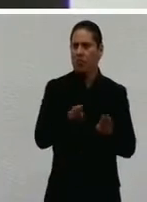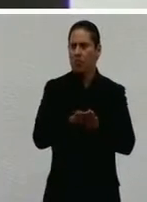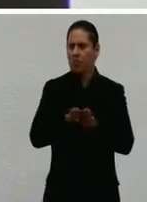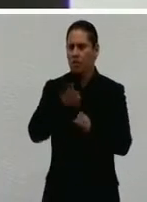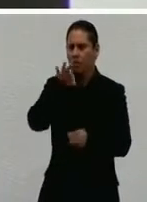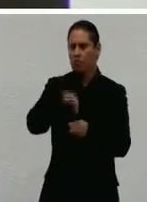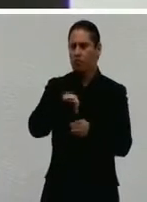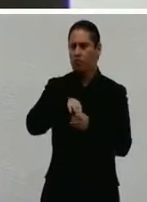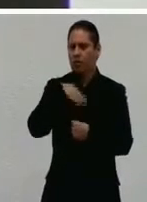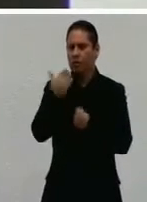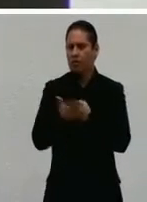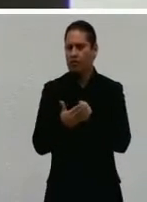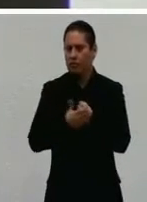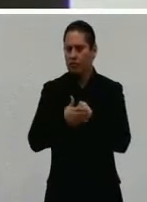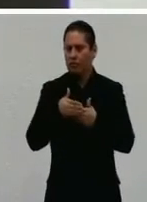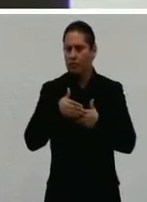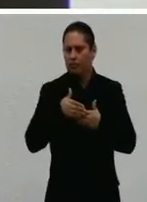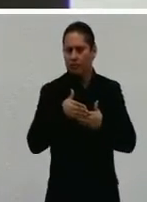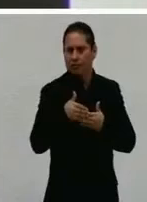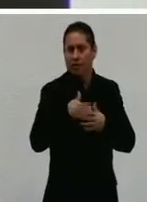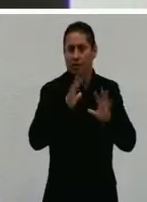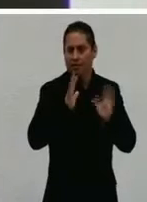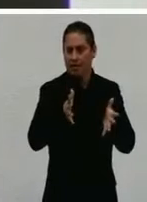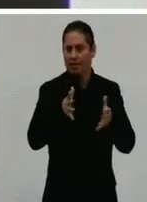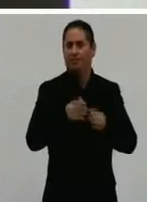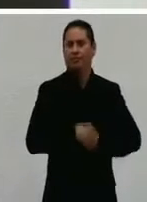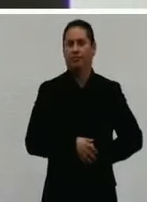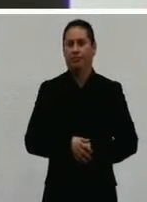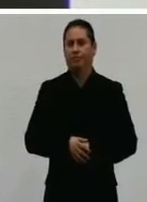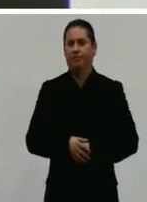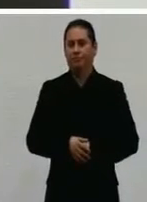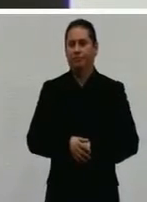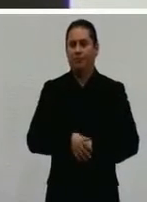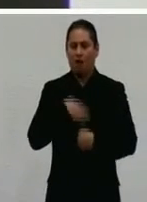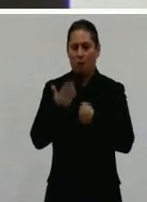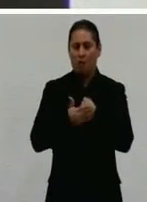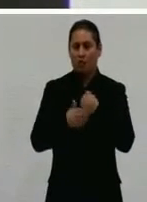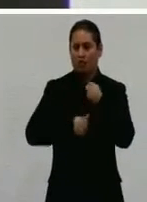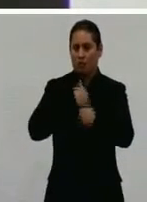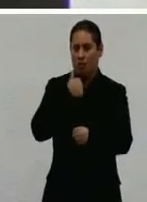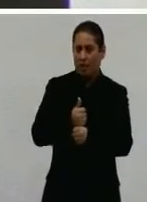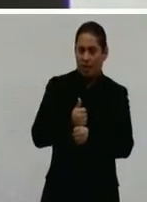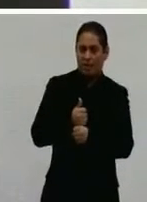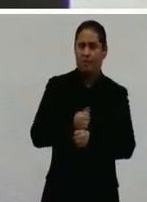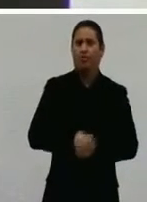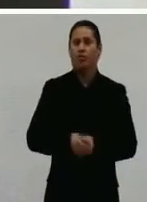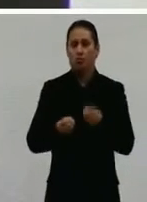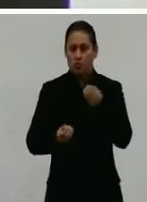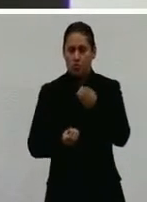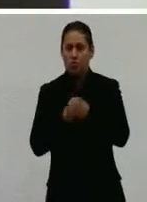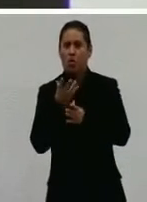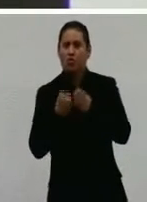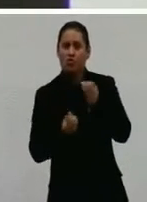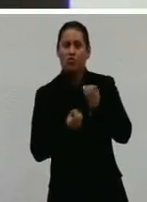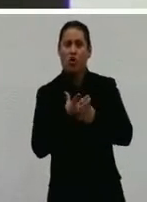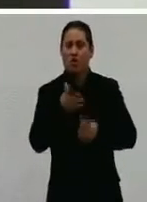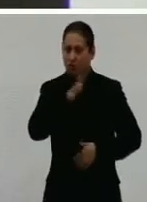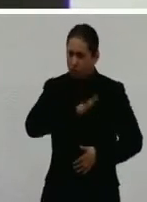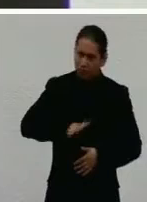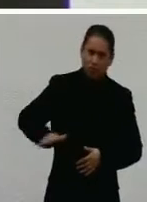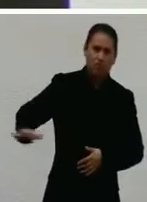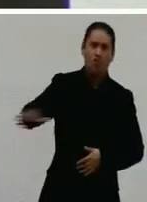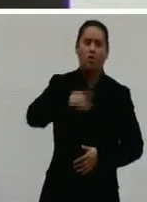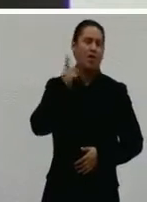electoral que oficialmente ya comenzó y que para el próximo año se estarán renovando la mayoría de